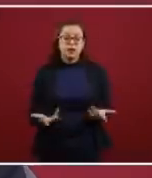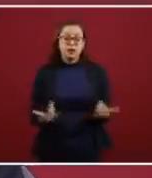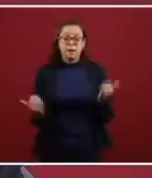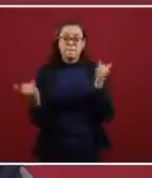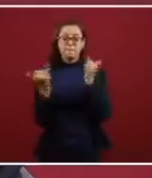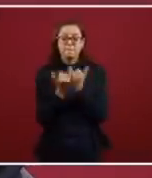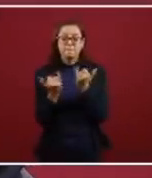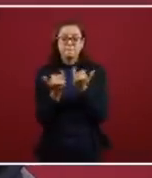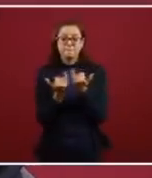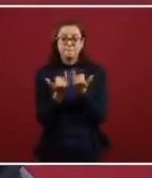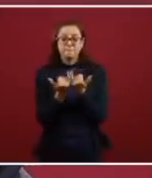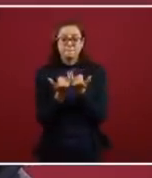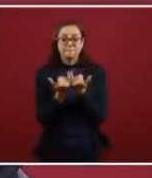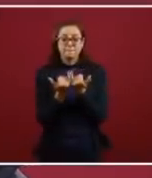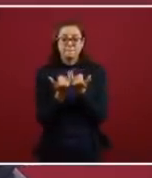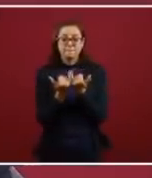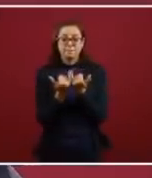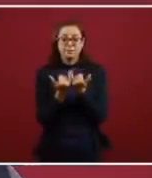tiempo,